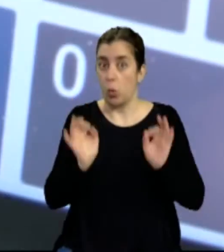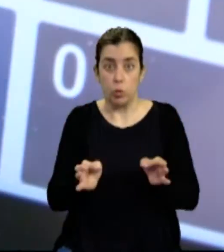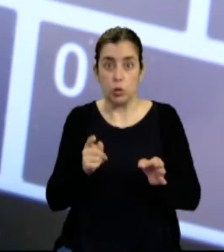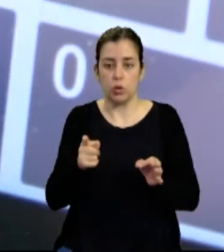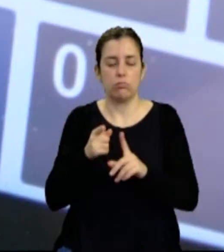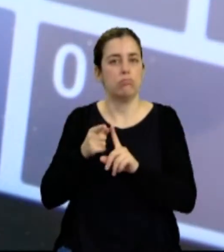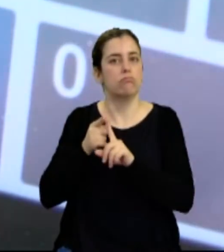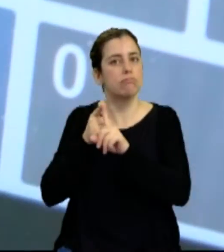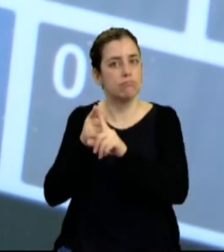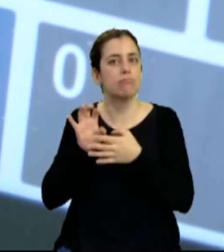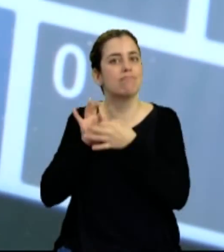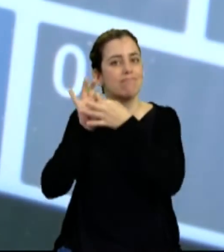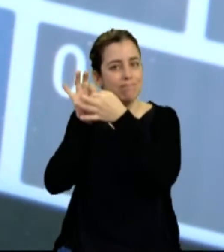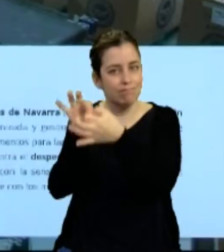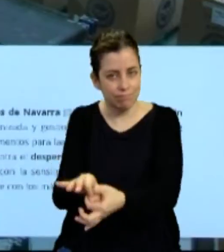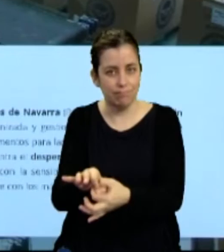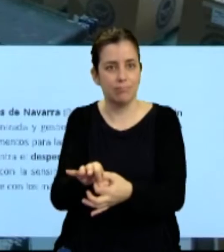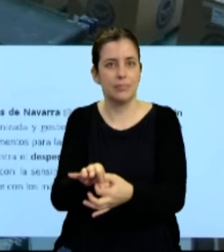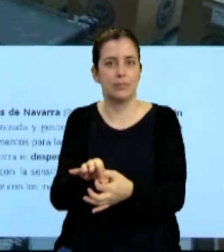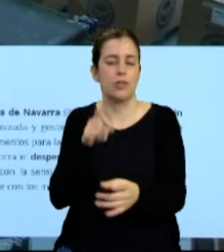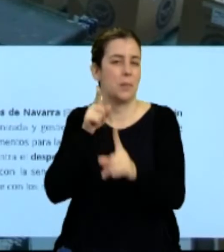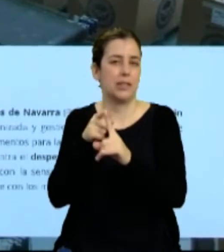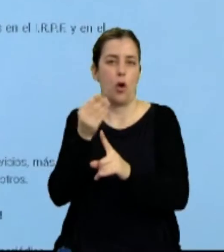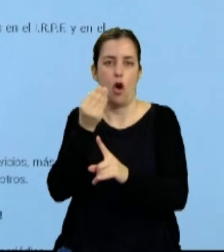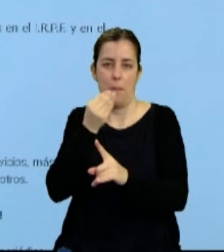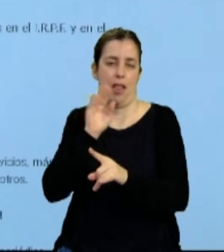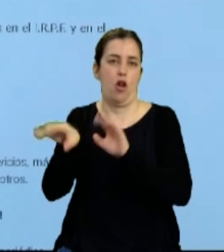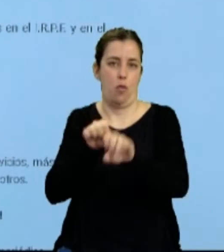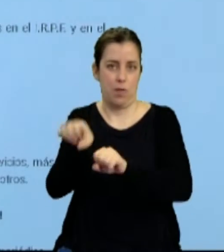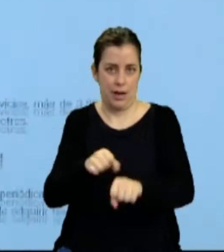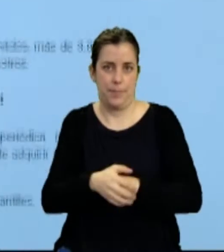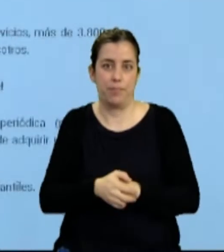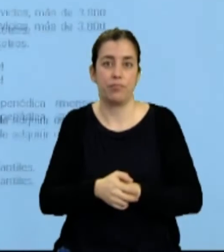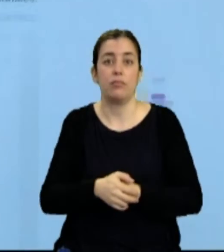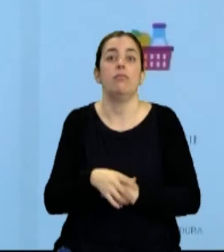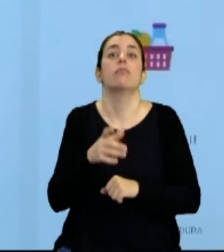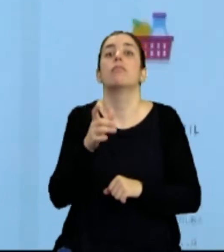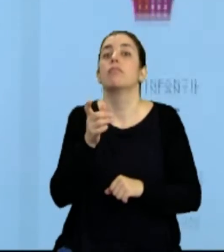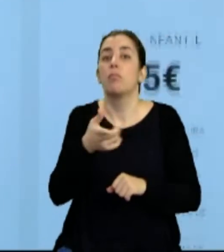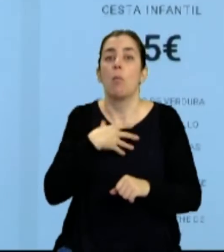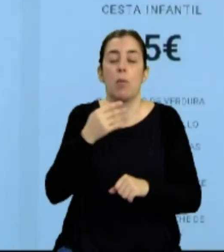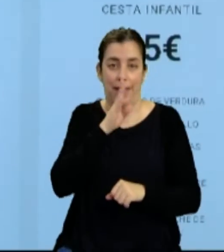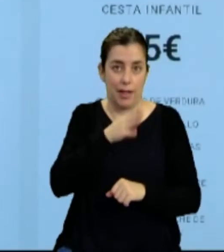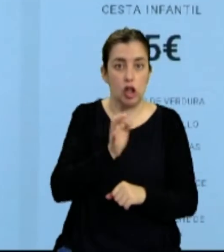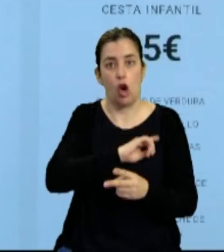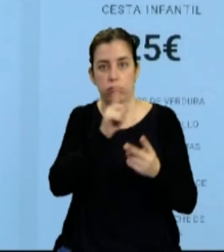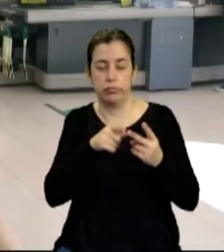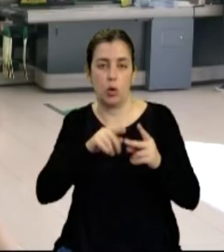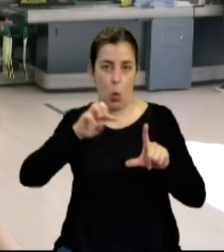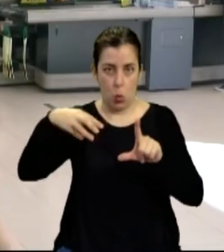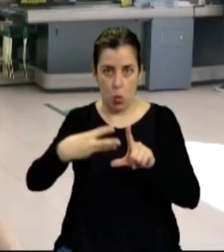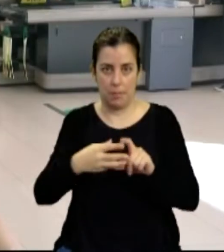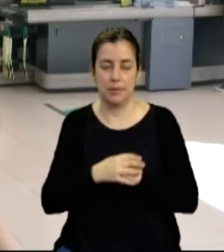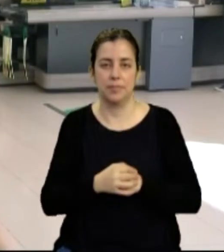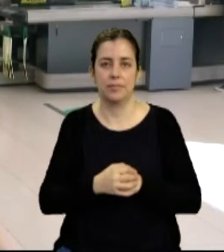destinada íntegramente para comprar alimentos. Otra opción para ayudar es acceder a la página web del Banco de Alimentos de Navarra. Y están las cuentas en las